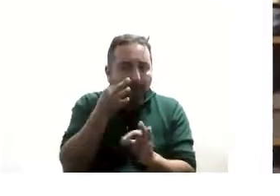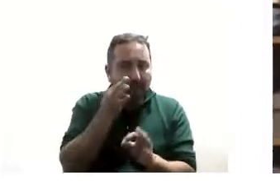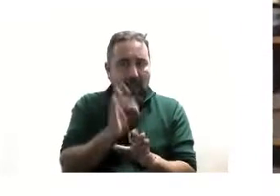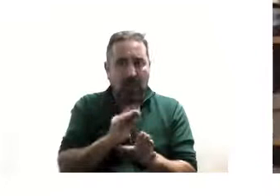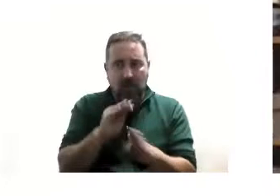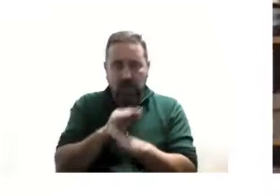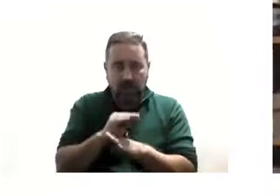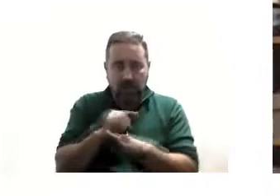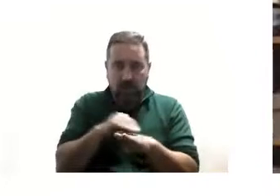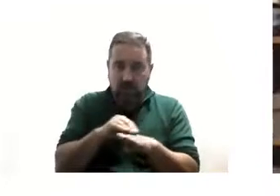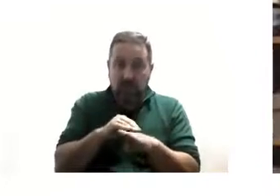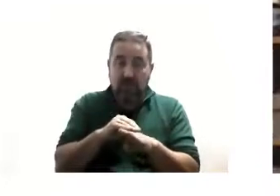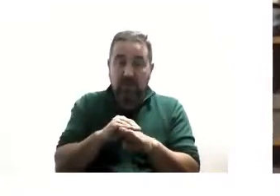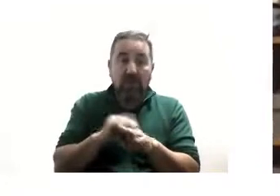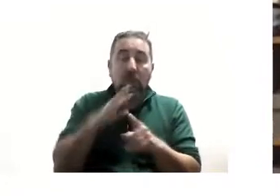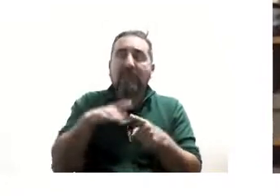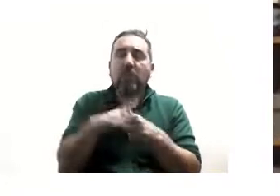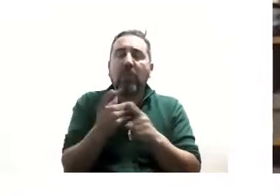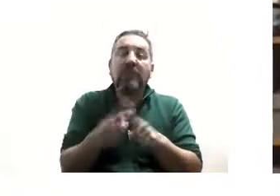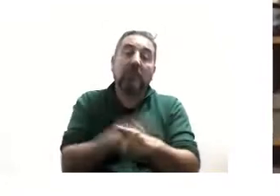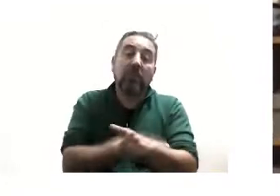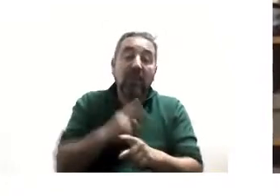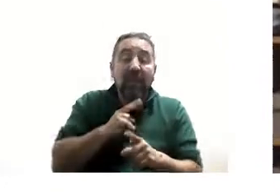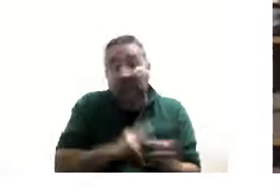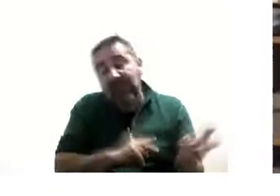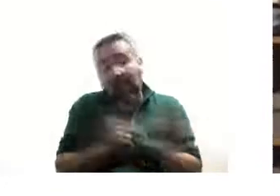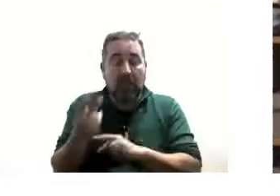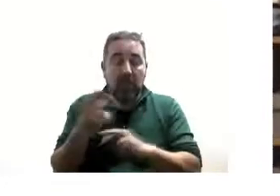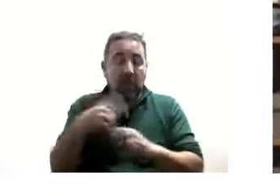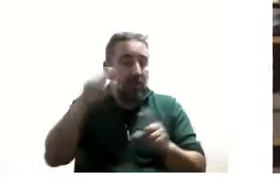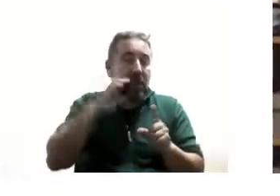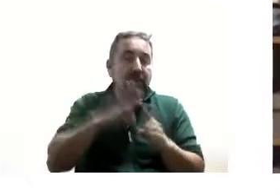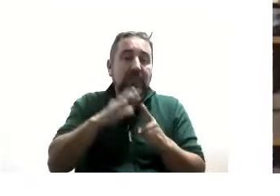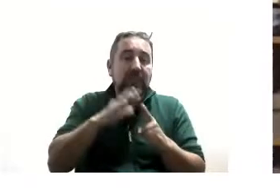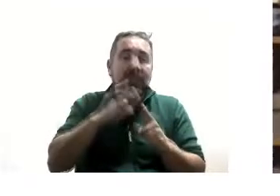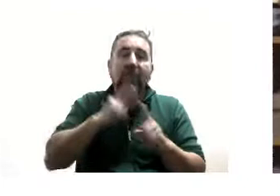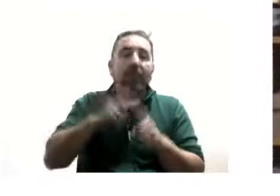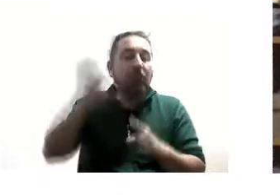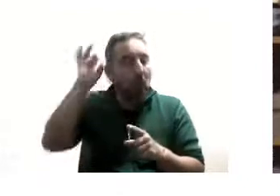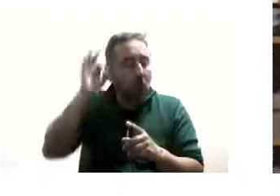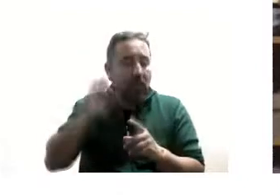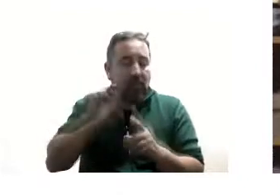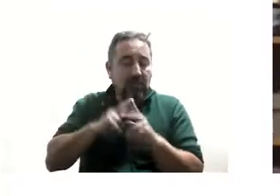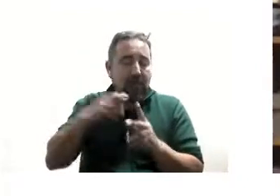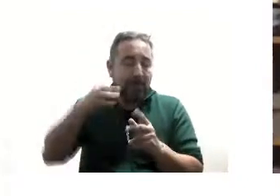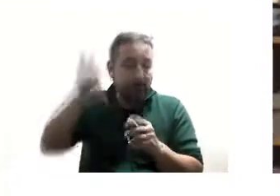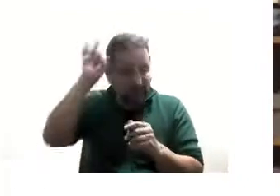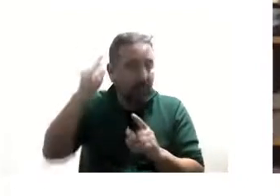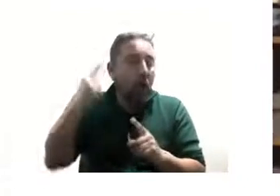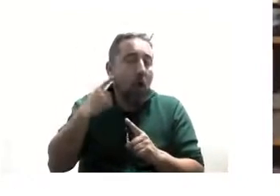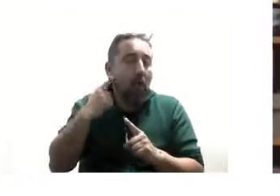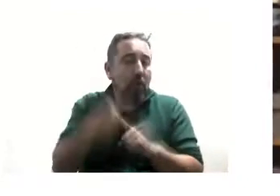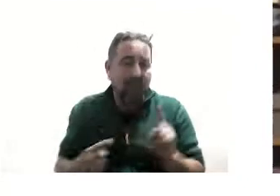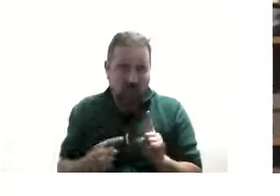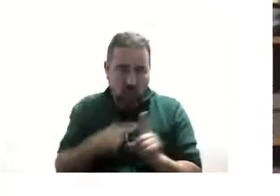el eczema, y en casos extremos, como alternativa al audífono, tendríamos los implantes de oído medio, ¿no? En el otro caso hay